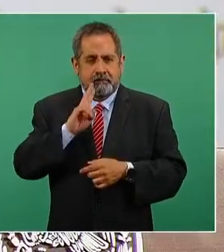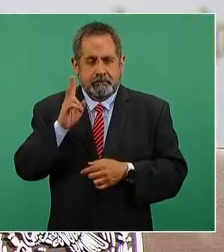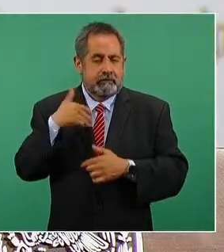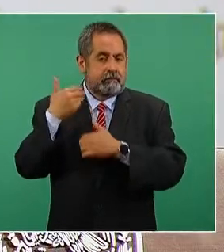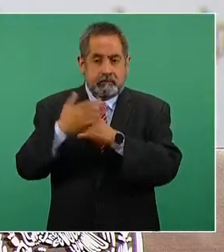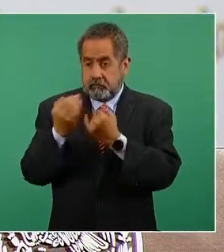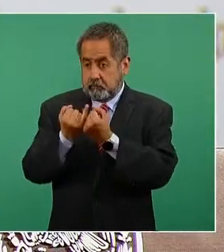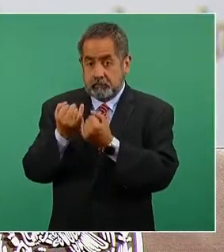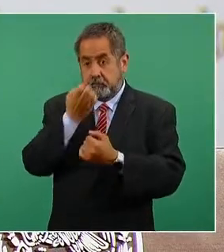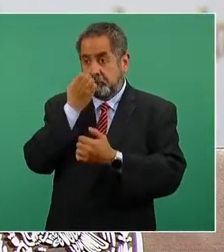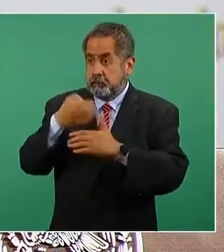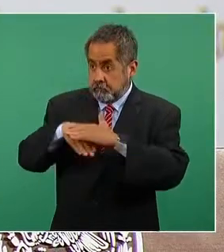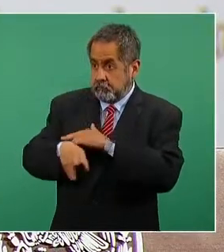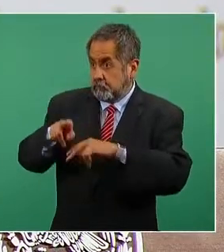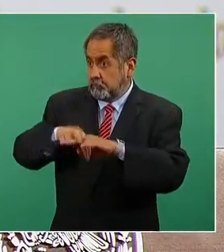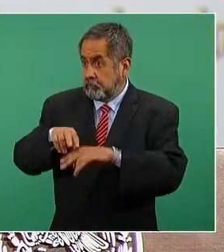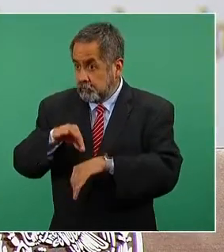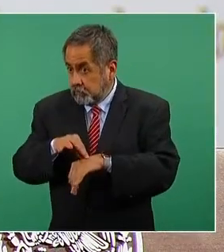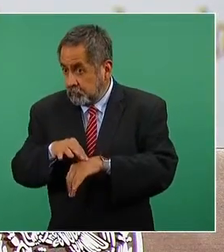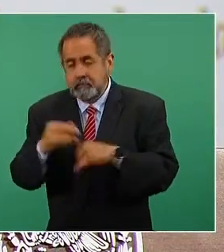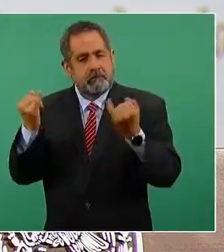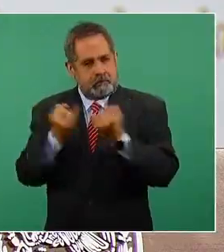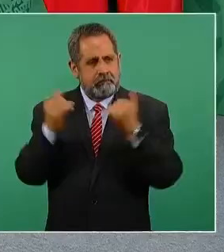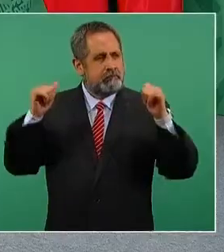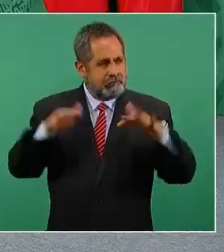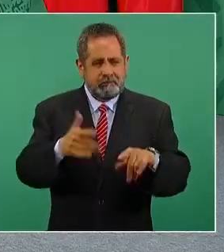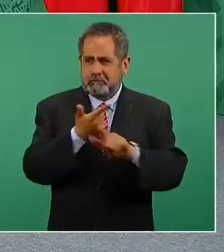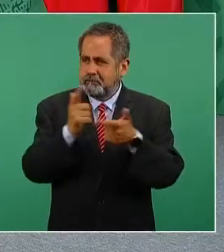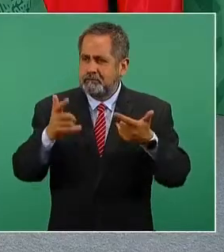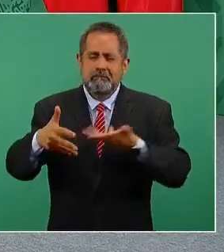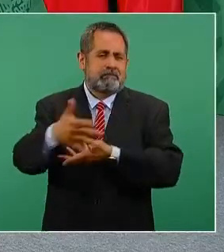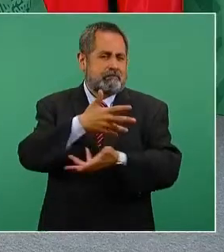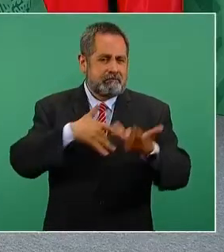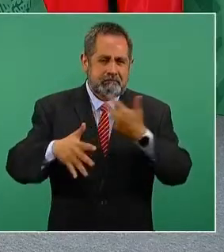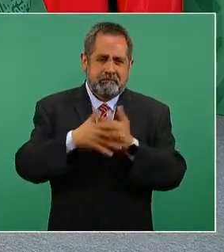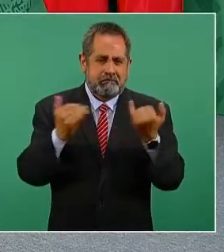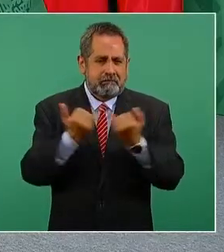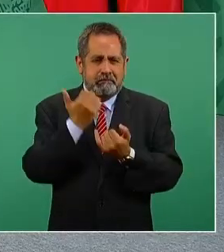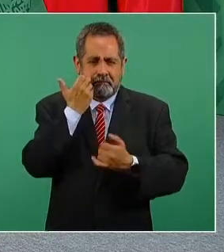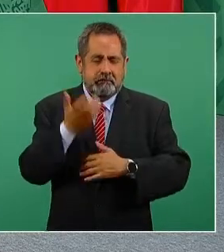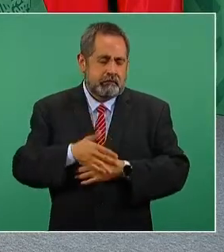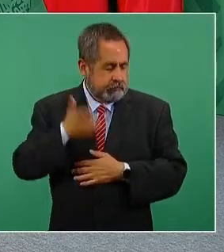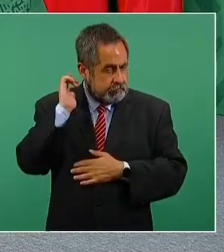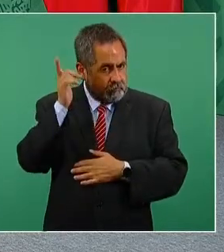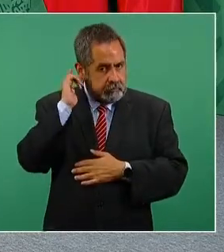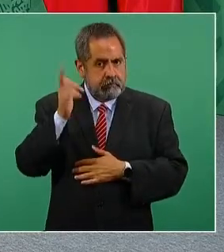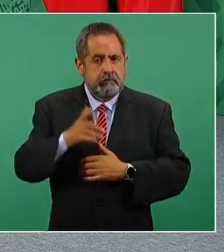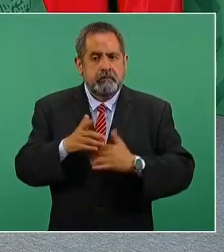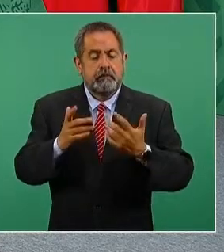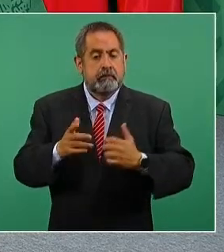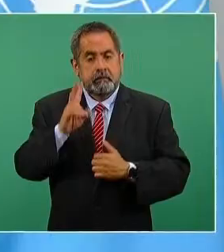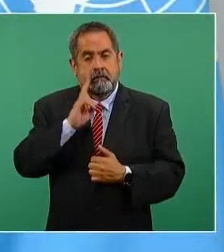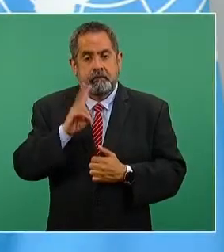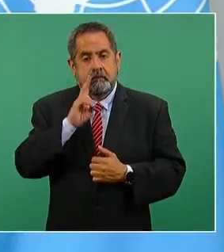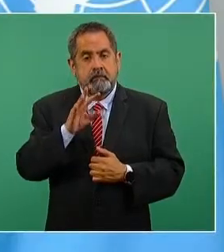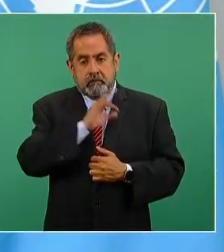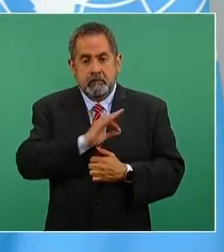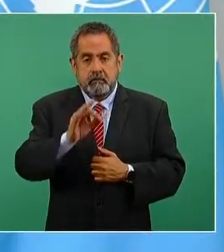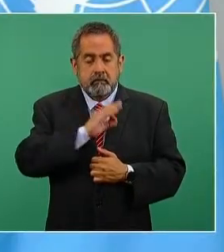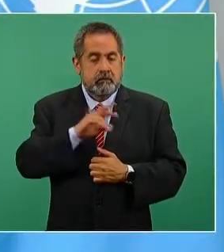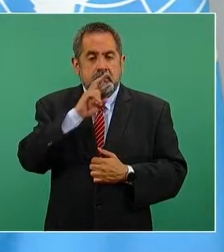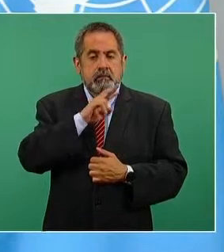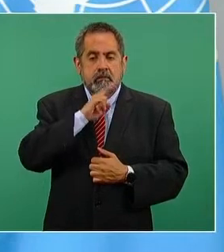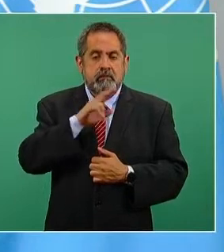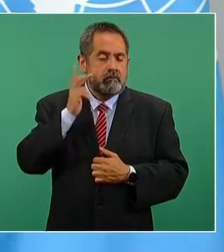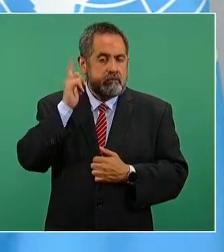regresar a clases, queremos también regresar a las plazas y yo espero que esto se logre